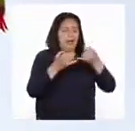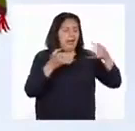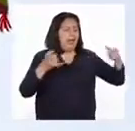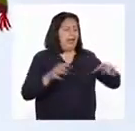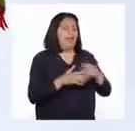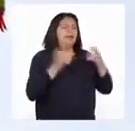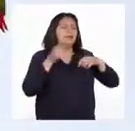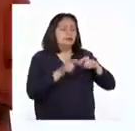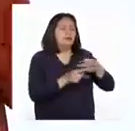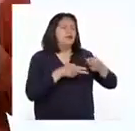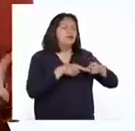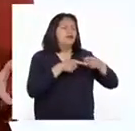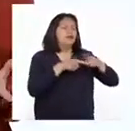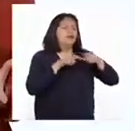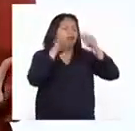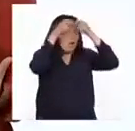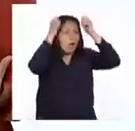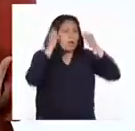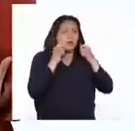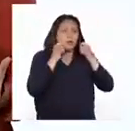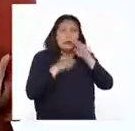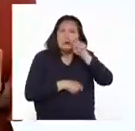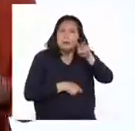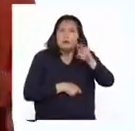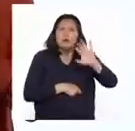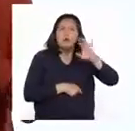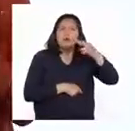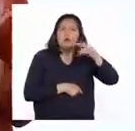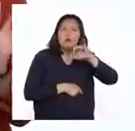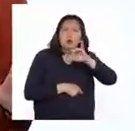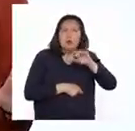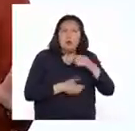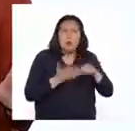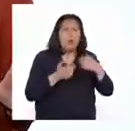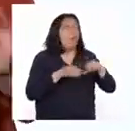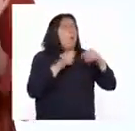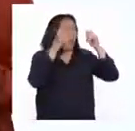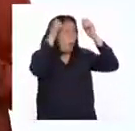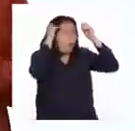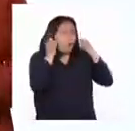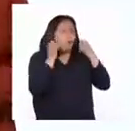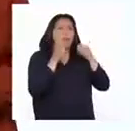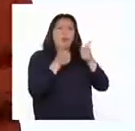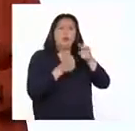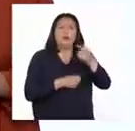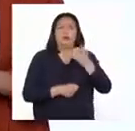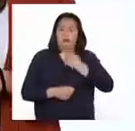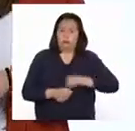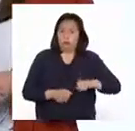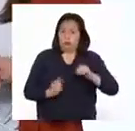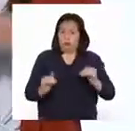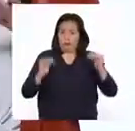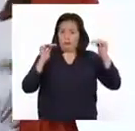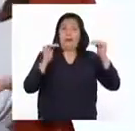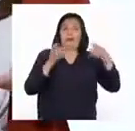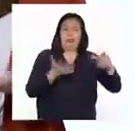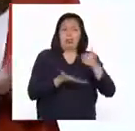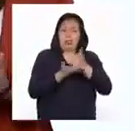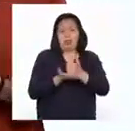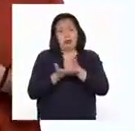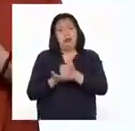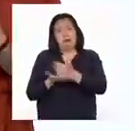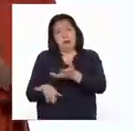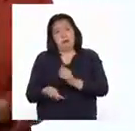unos hermosos chullos. ¿Han visto alguna vez un chullo? Abrigan muchísimo. Bueno, los hijos mayores de Aurea la